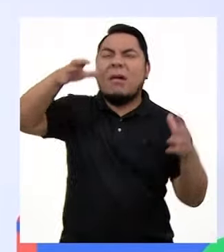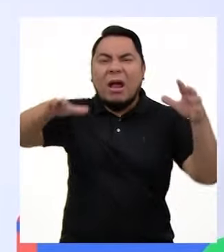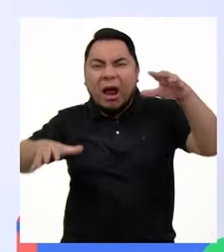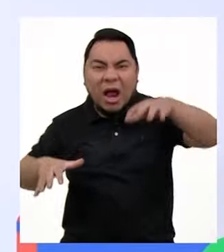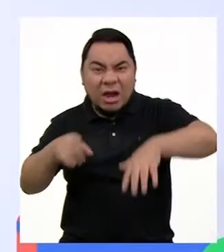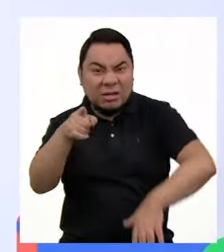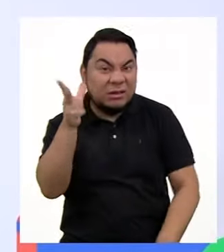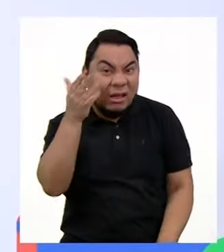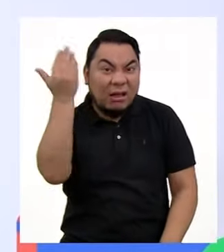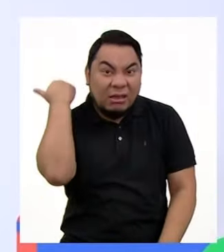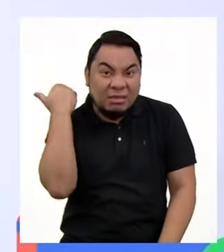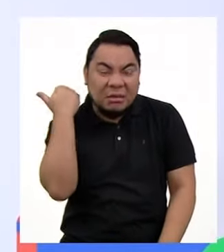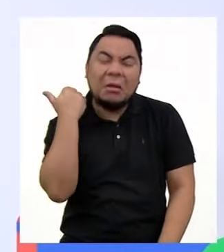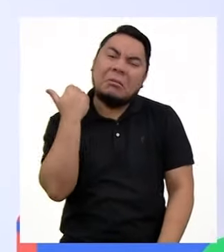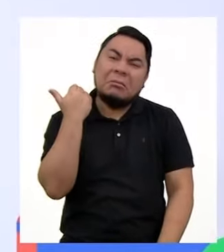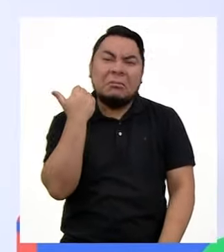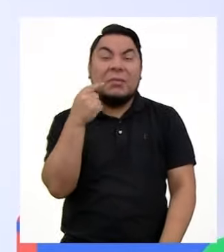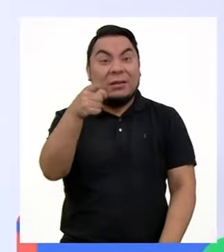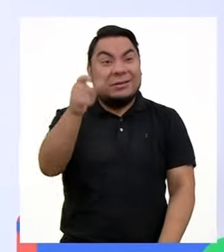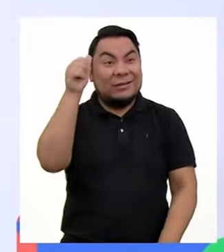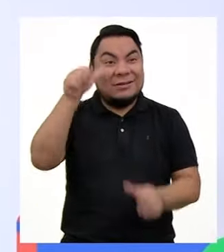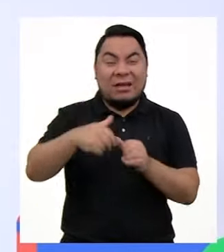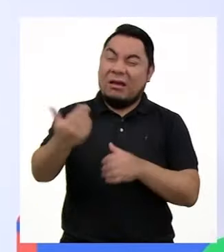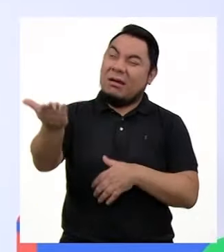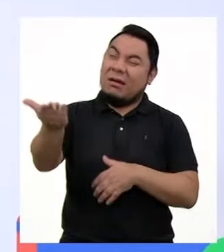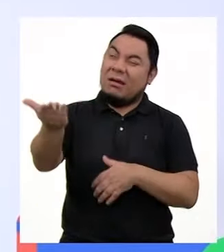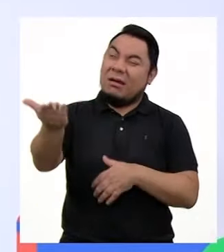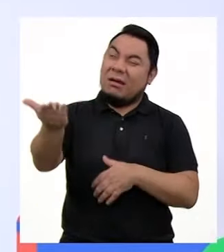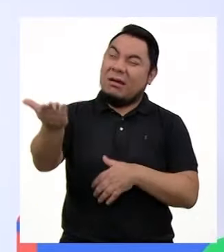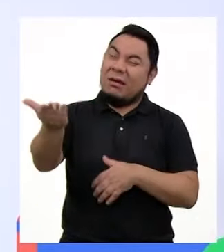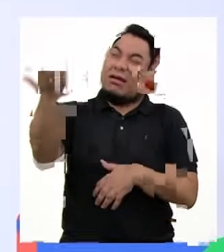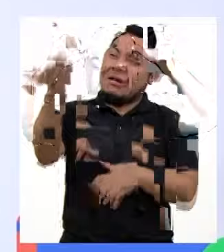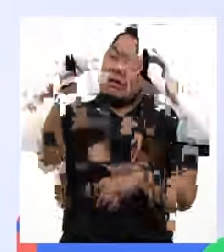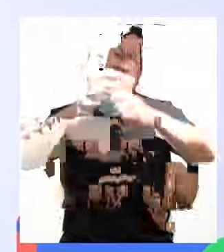Pues como ustedes ya saben, los dinosaurios fueron animales que